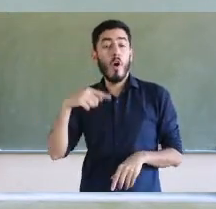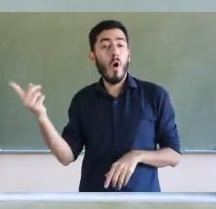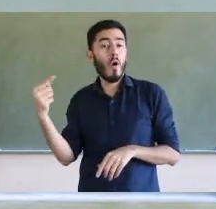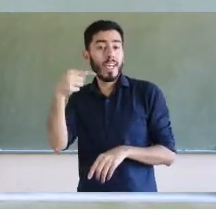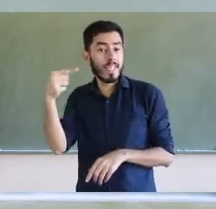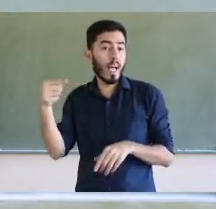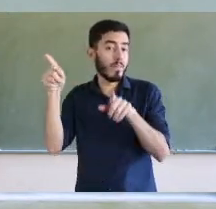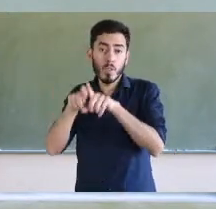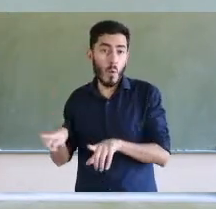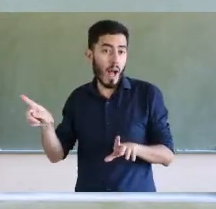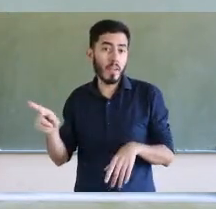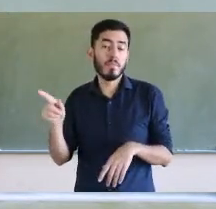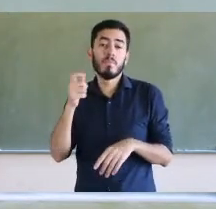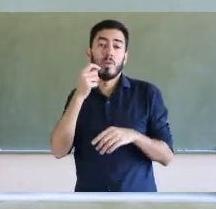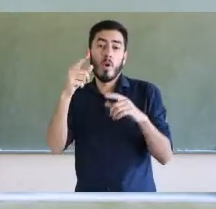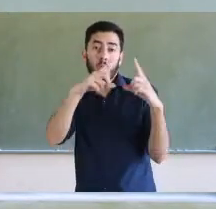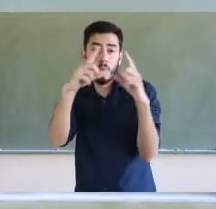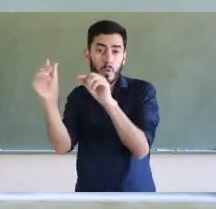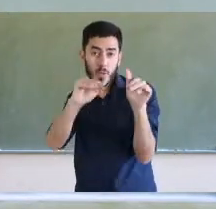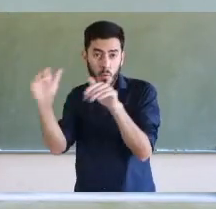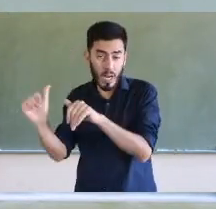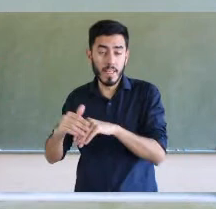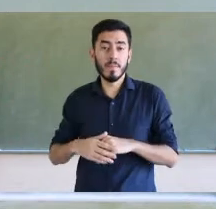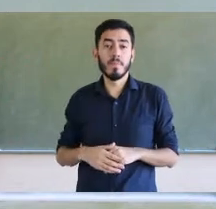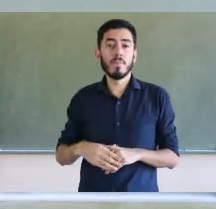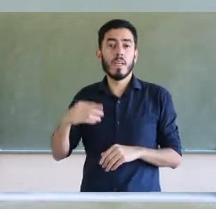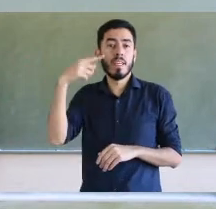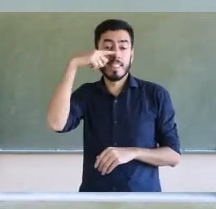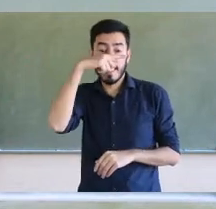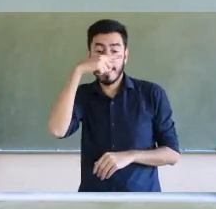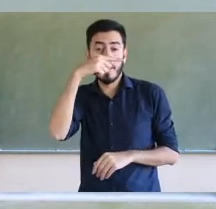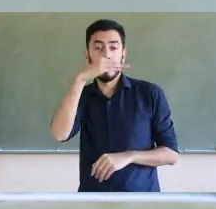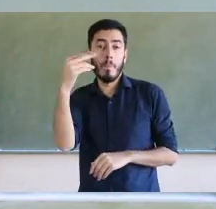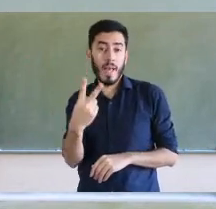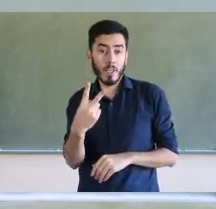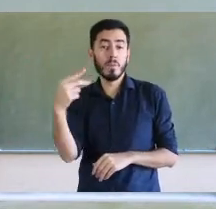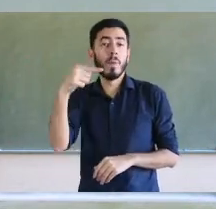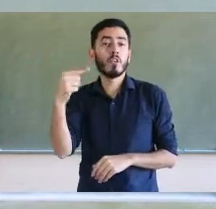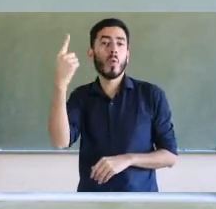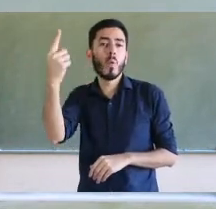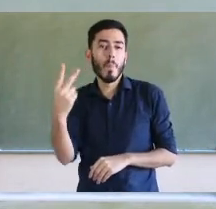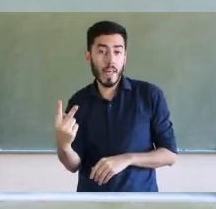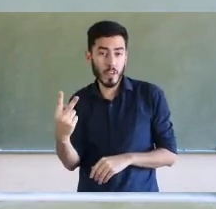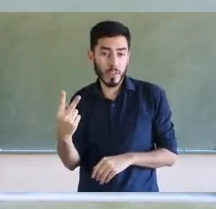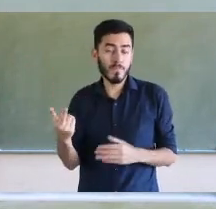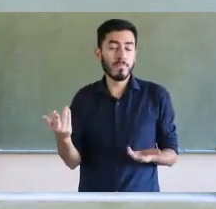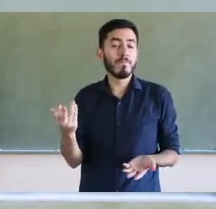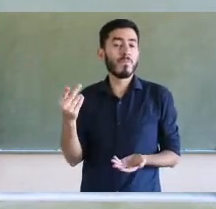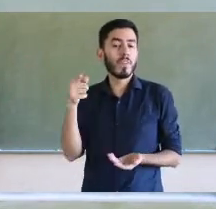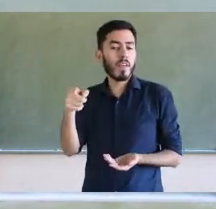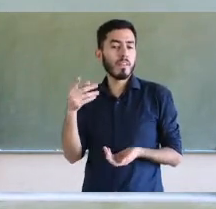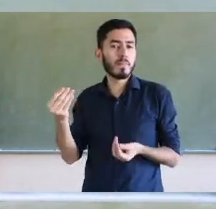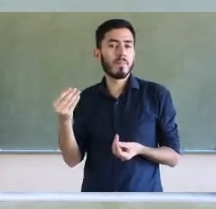¿sí? Cuando tenemos los mismos denominadores. Entonces, siete medios menos un medio, ¿qué es lo que